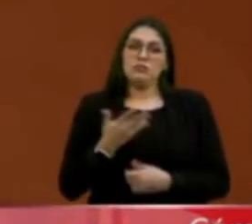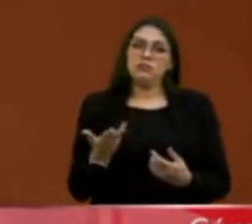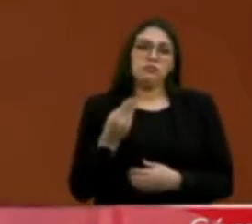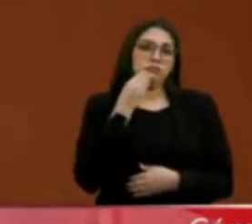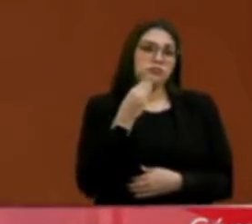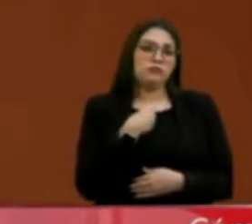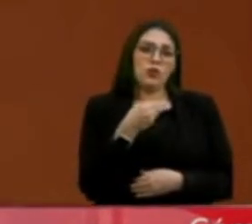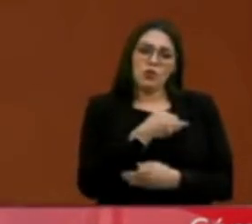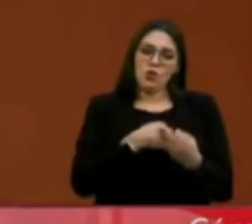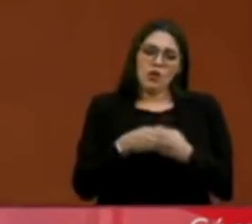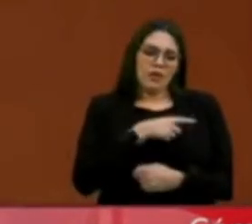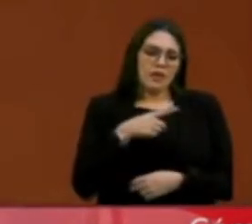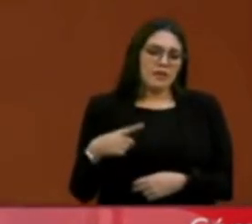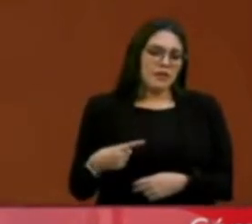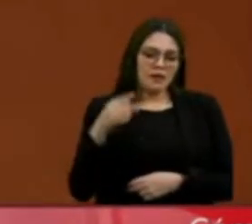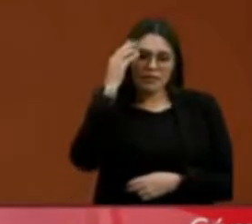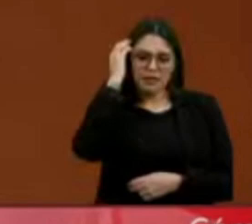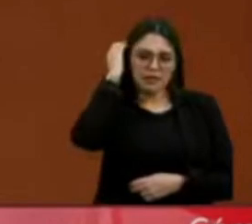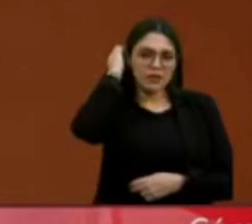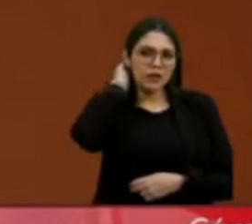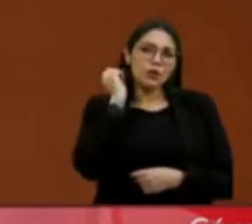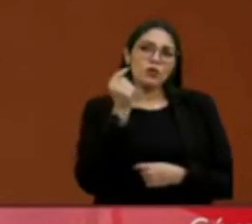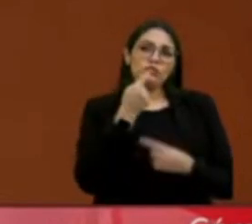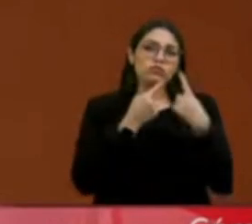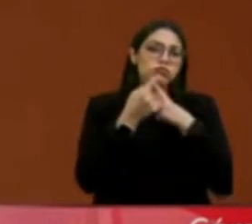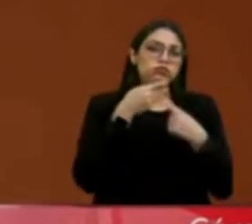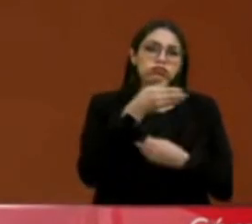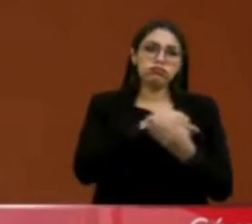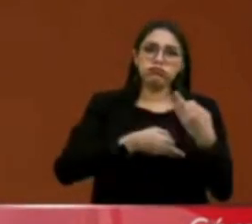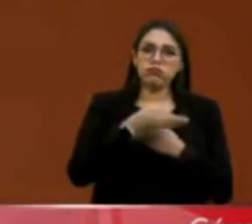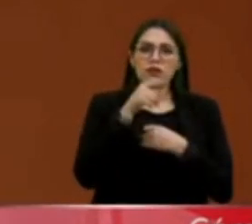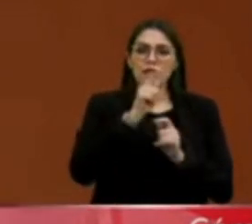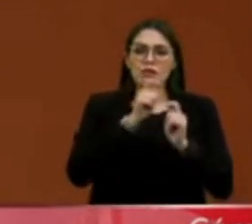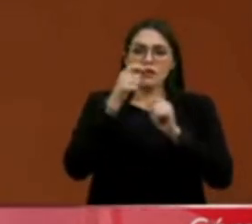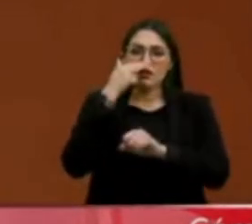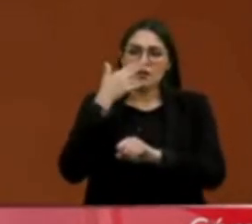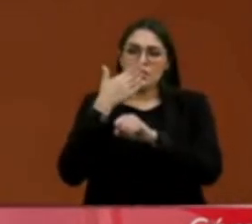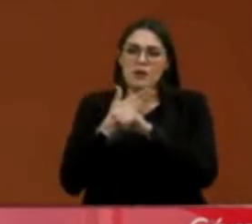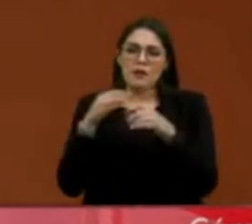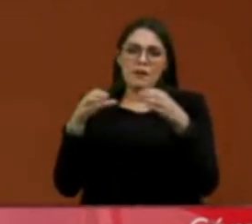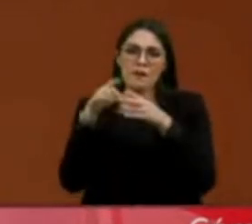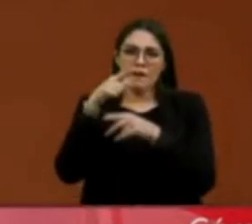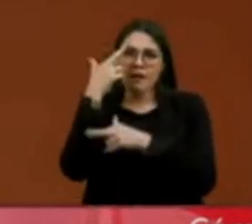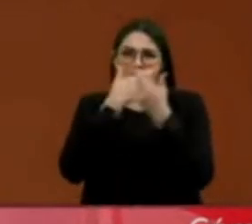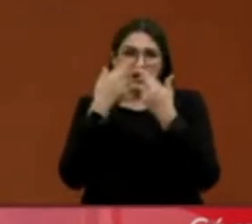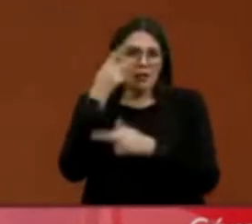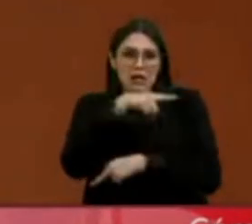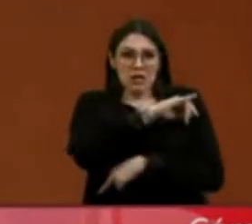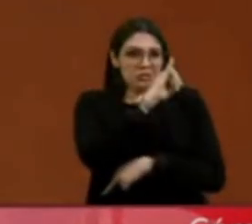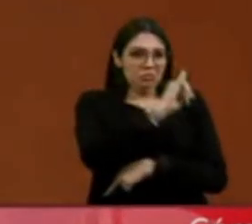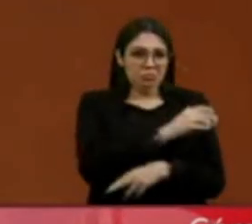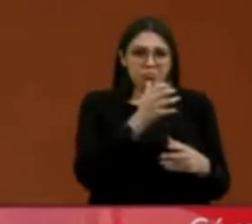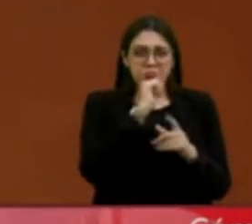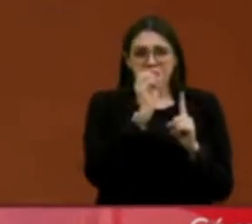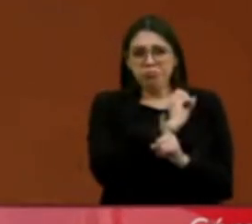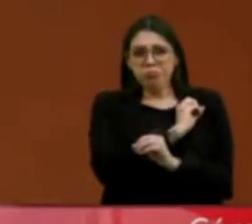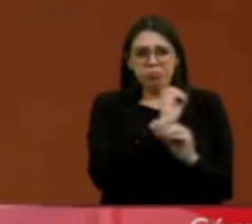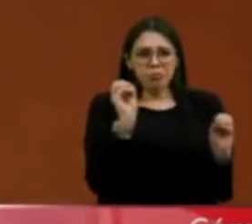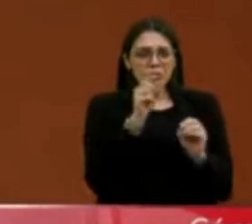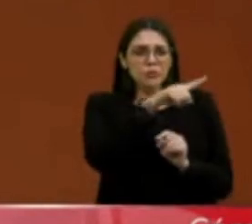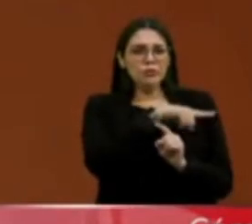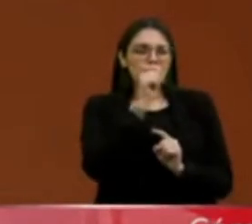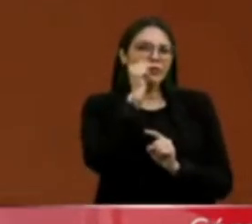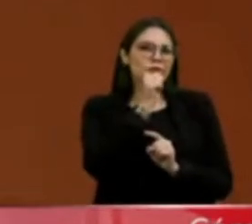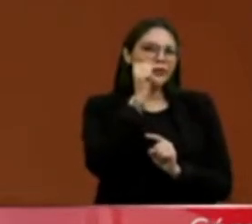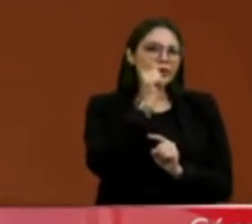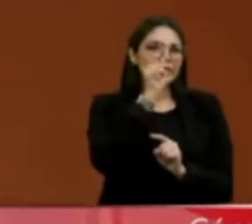haberlo sometido a consideración de una instancia revisora en el propio Poder Judicial, pero nunca hicieron eso, siempre estuvieron